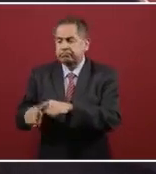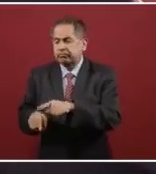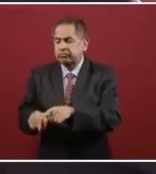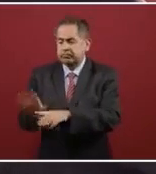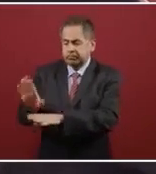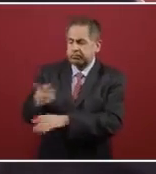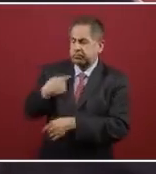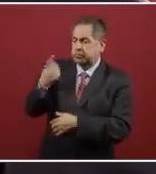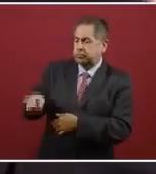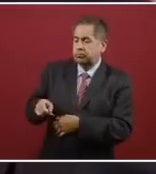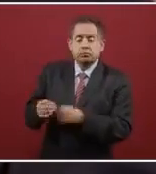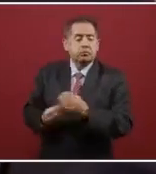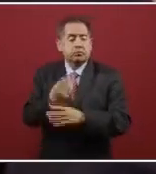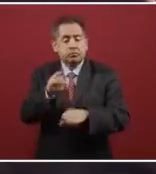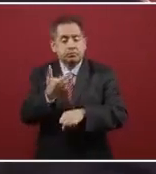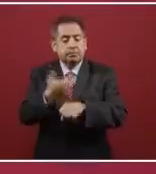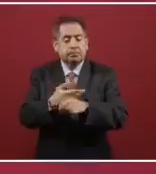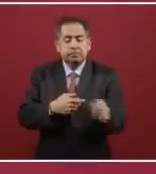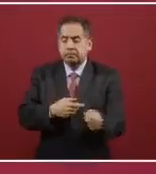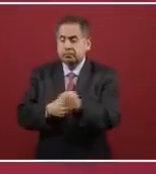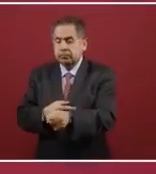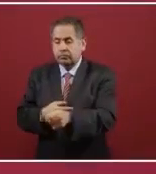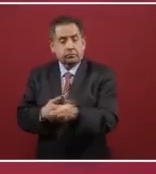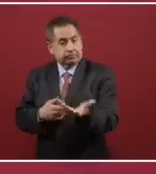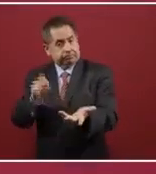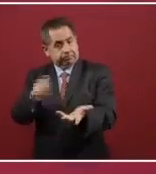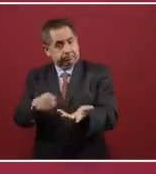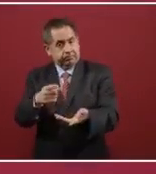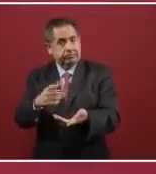los secretarios, en este caso, del trabajo.